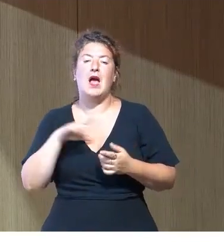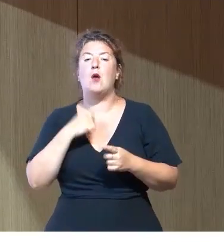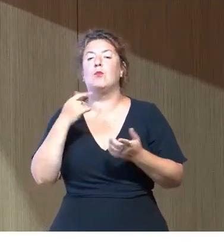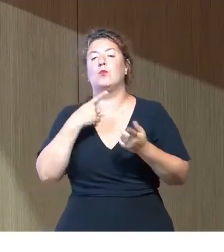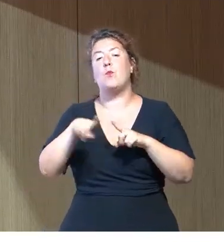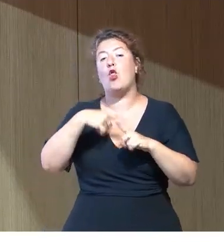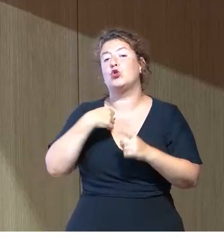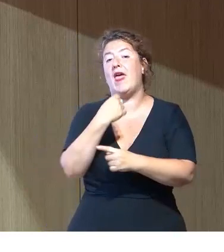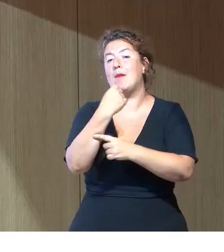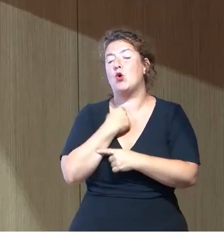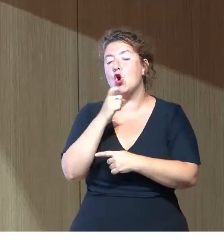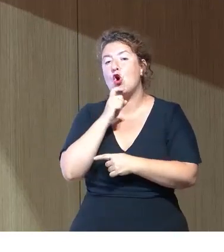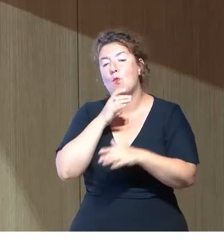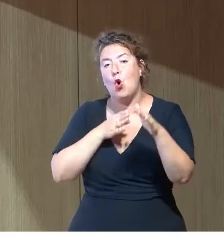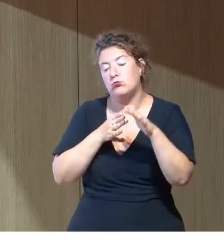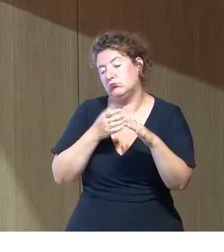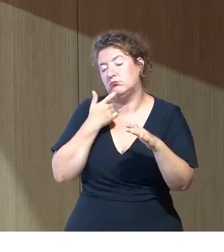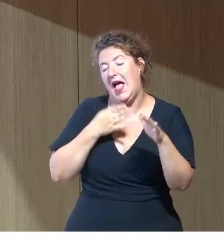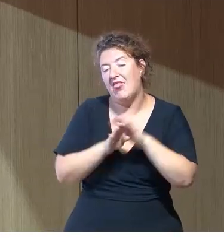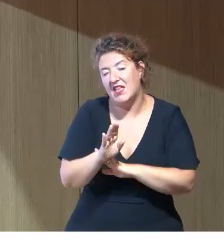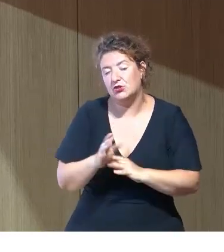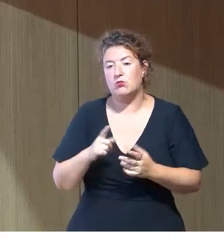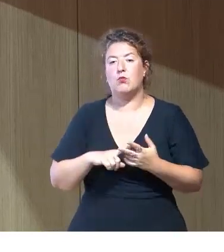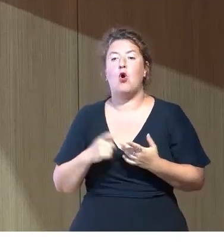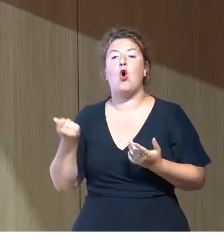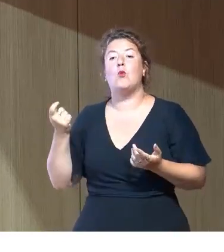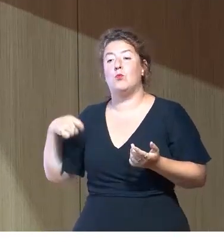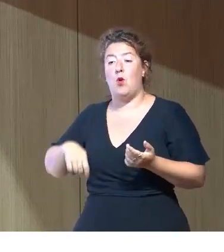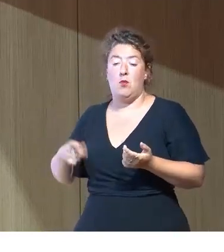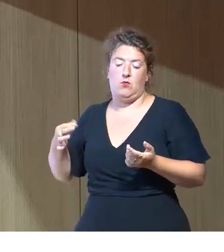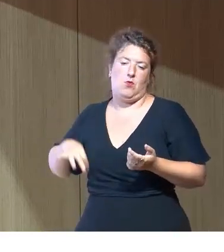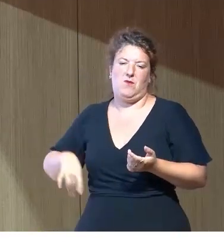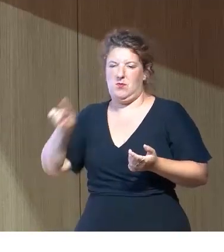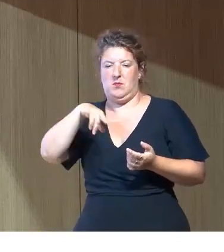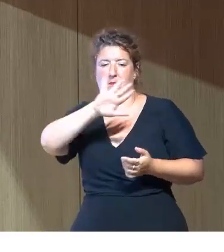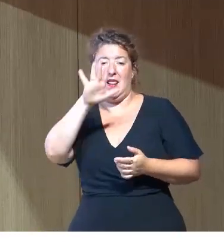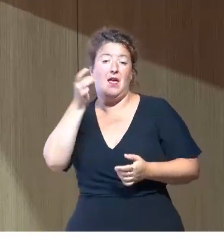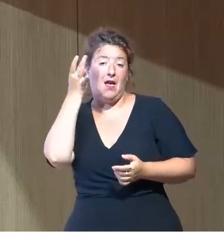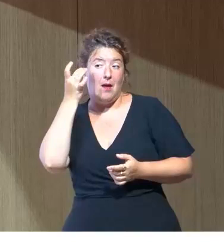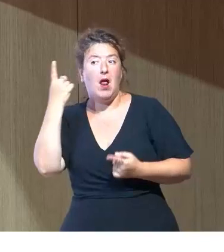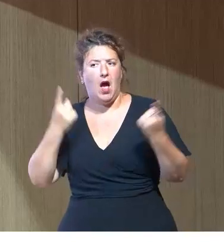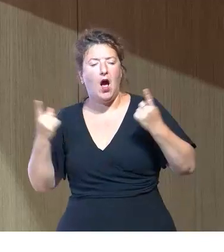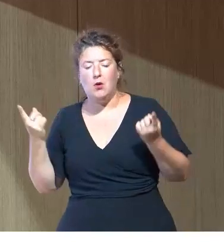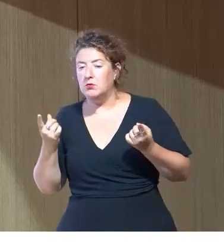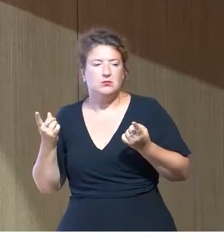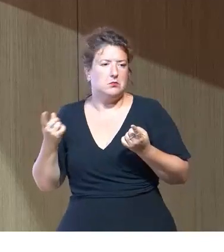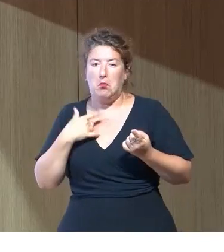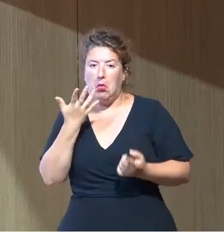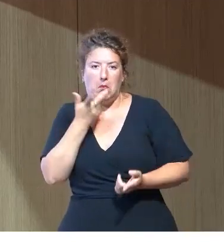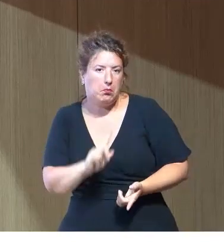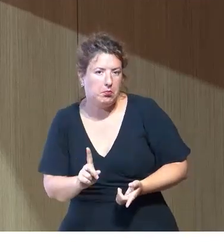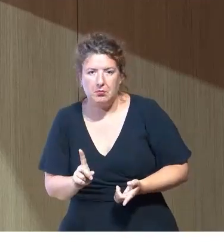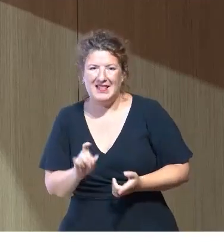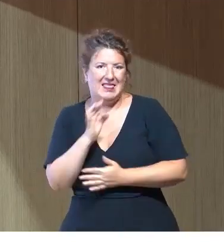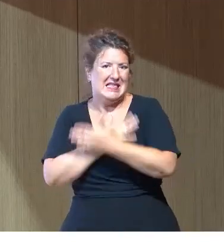apoyo para Los profesionales cuestiones tan básicas que igual los que estáis aquí os parecen como muy obvias Pero hay profesionales que desconocen